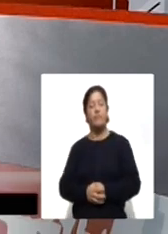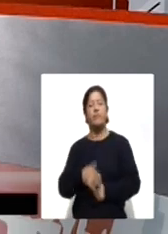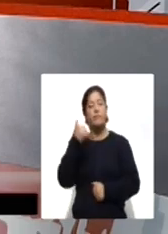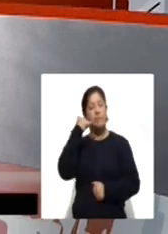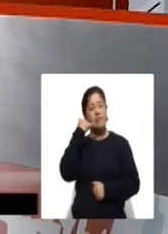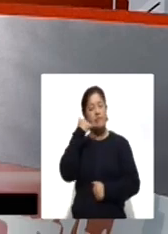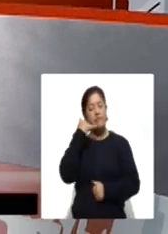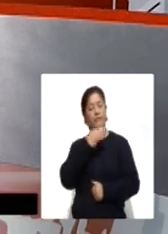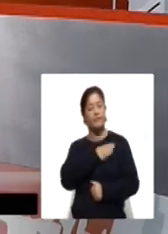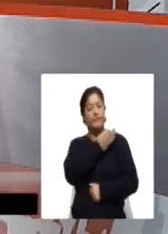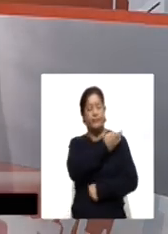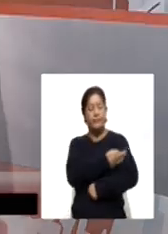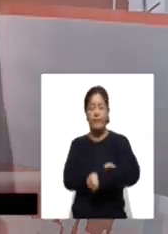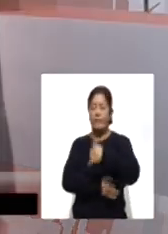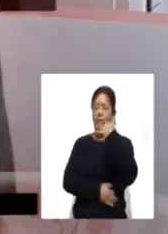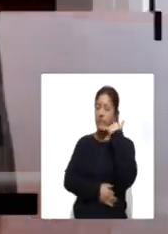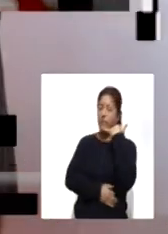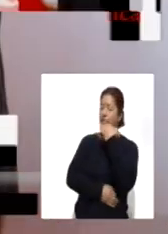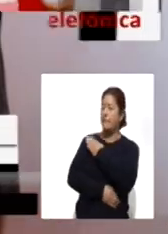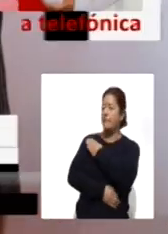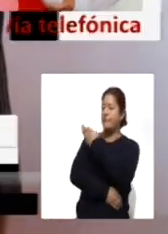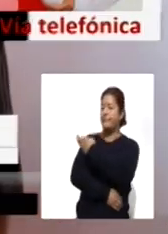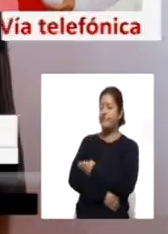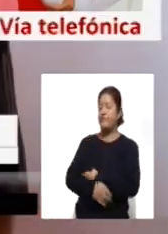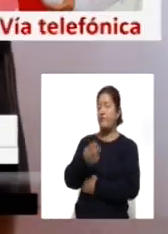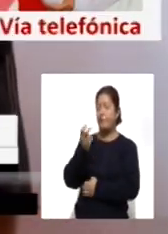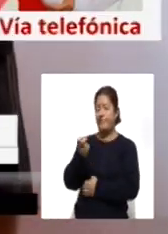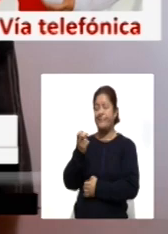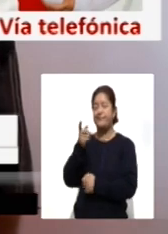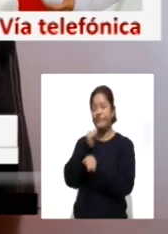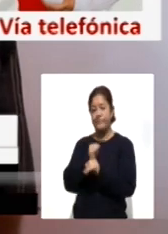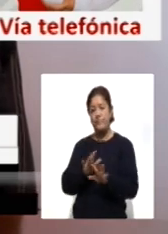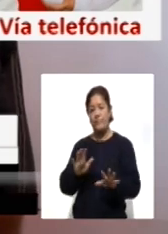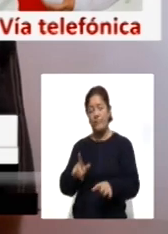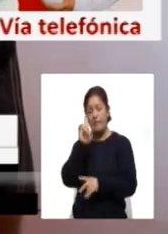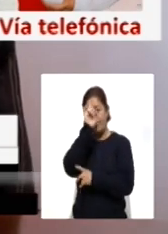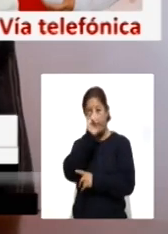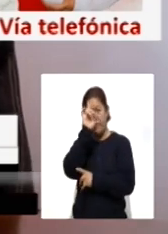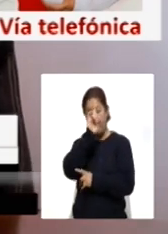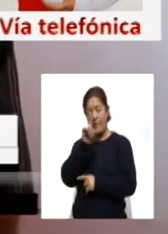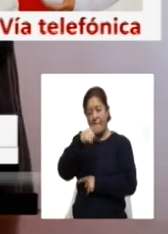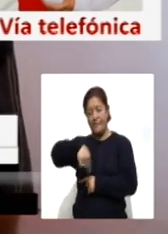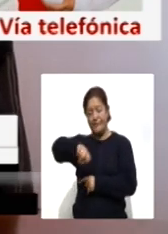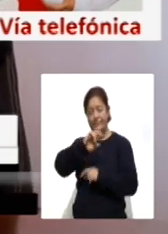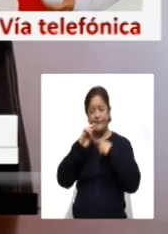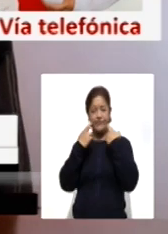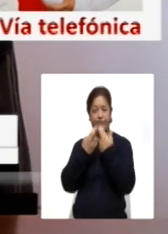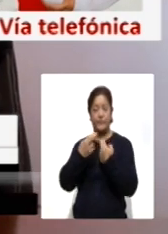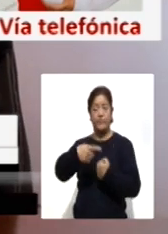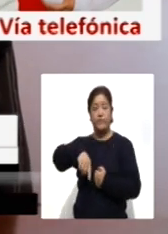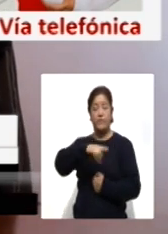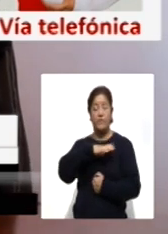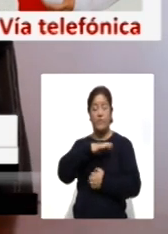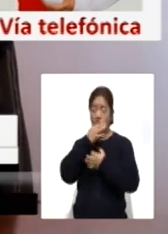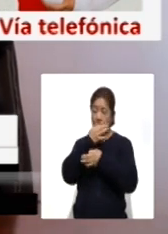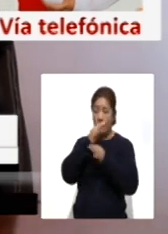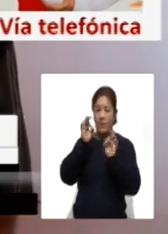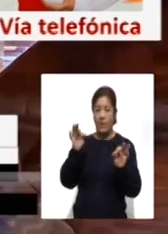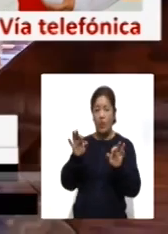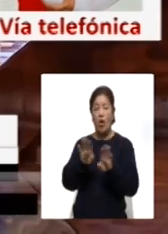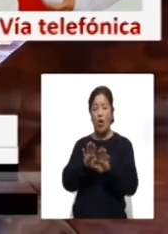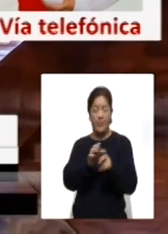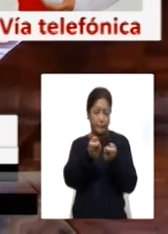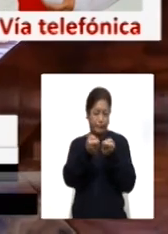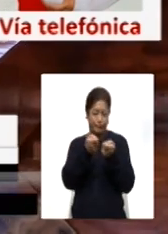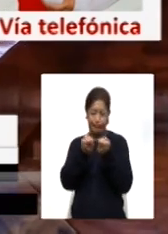tardes. Gracias, Aisleda, auditorio, buena tarde. Y así es informarles que el Consejo Estatal de Salud anunció medidas adicionales para contener